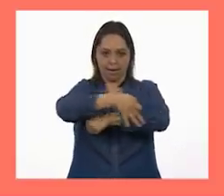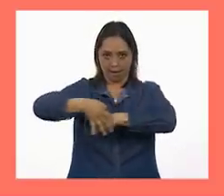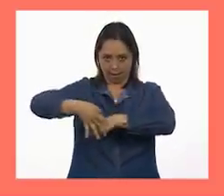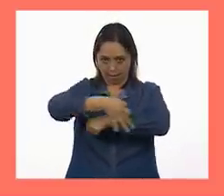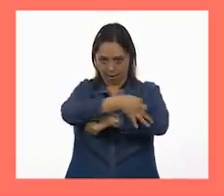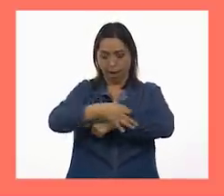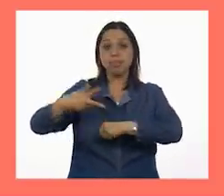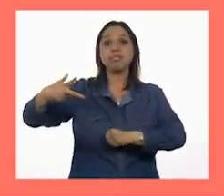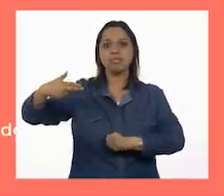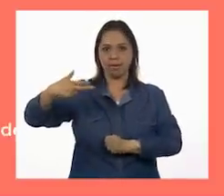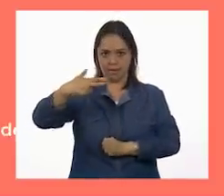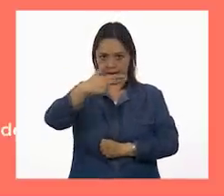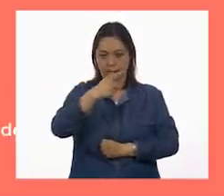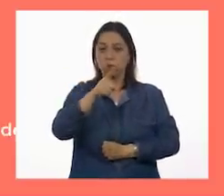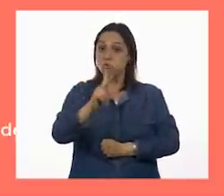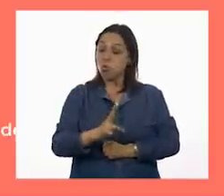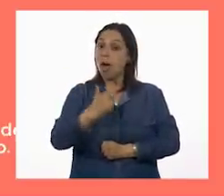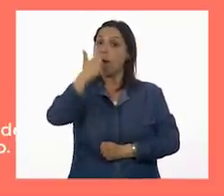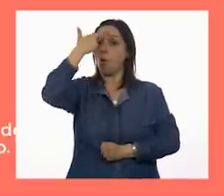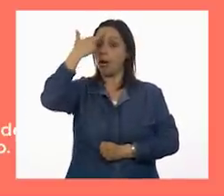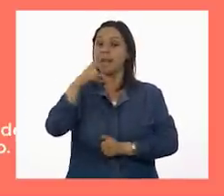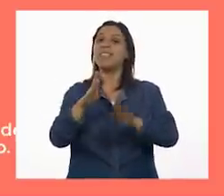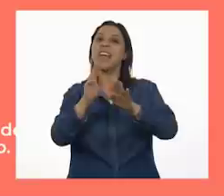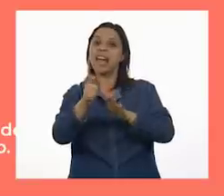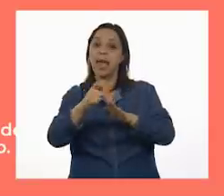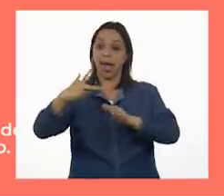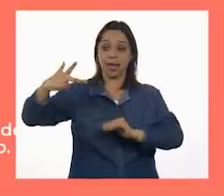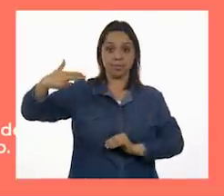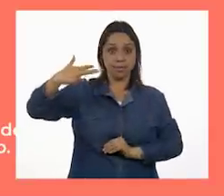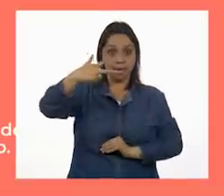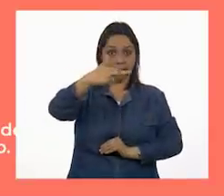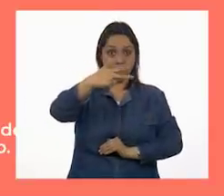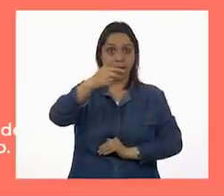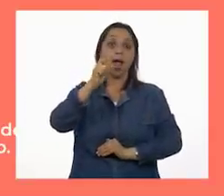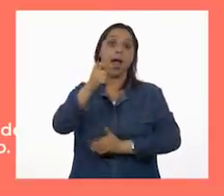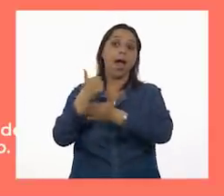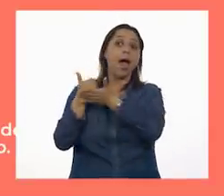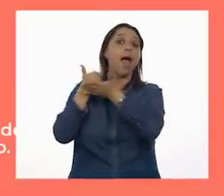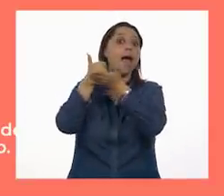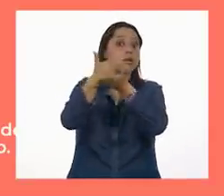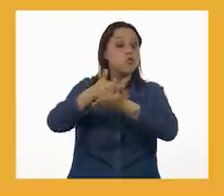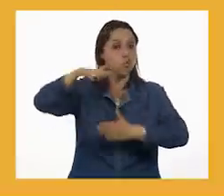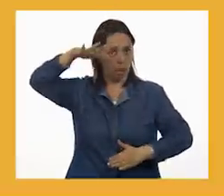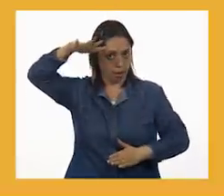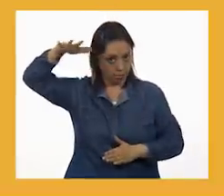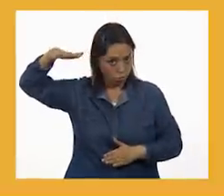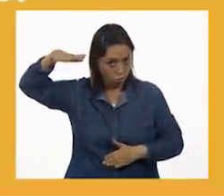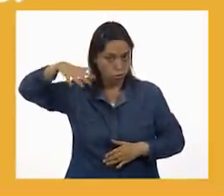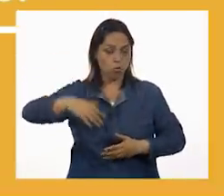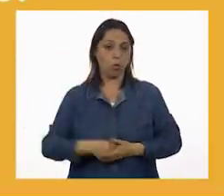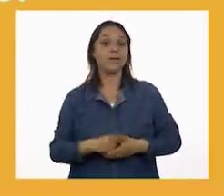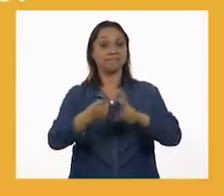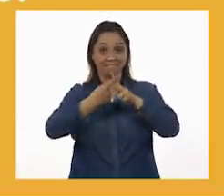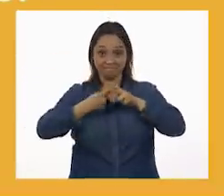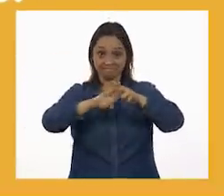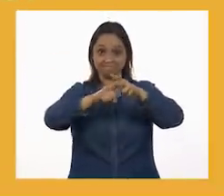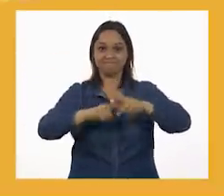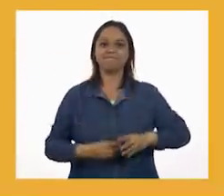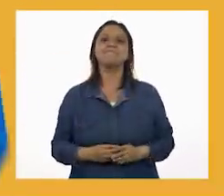y tijeras. Recuerda que la manipulación de estas debe estar supervisada por un adulto.